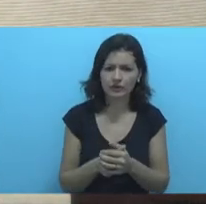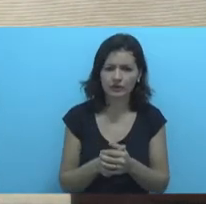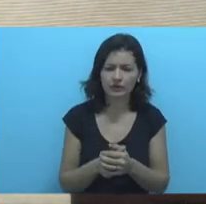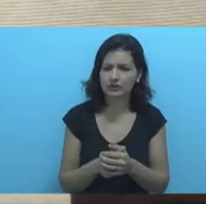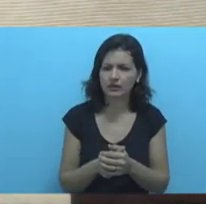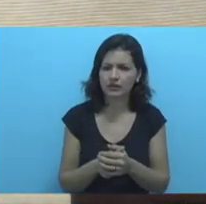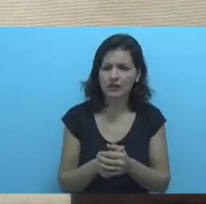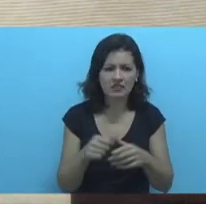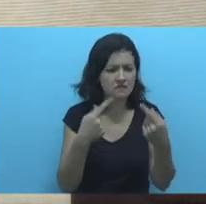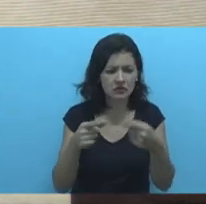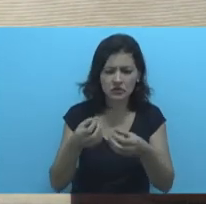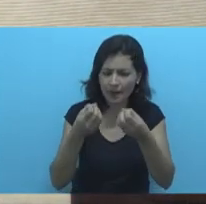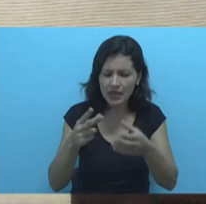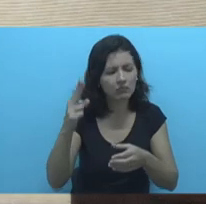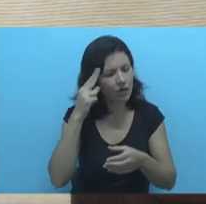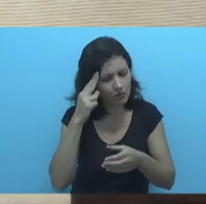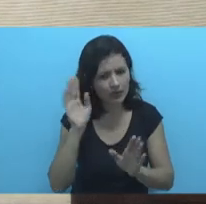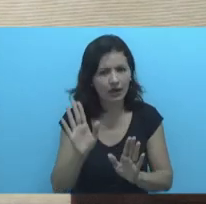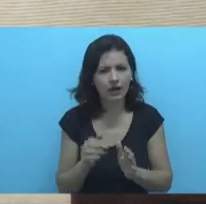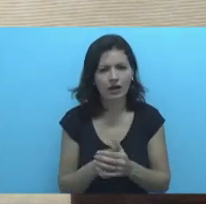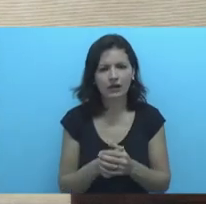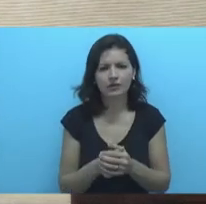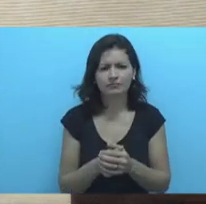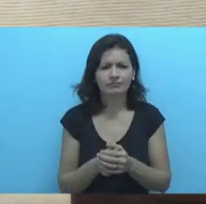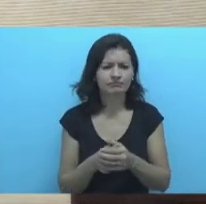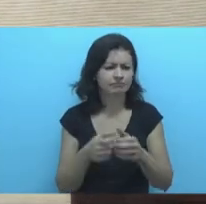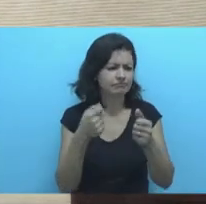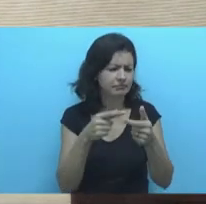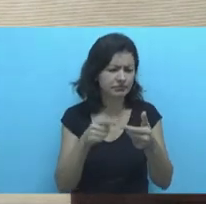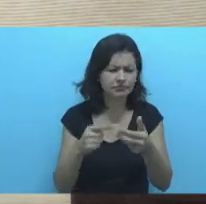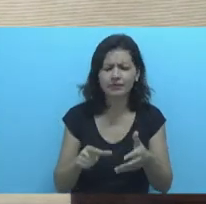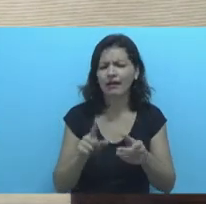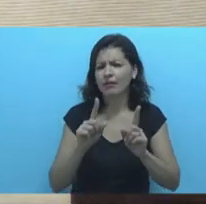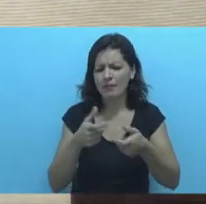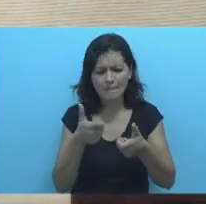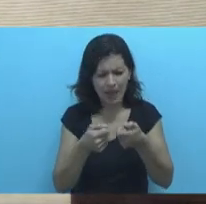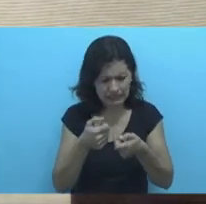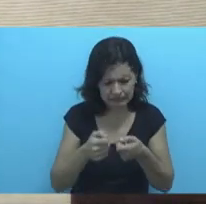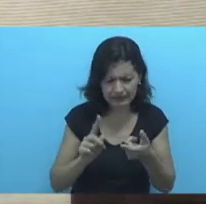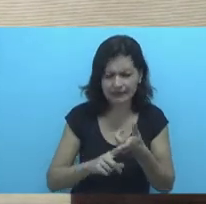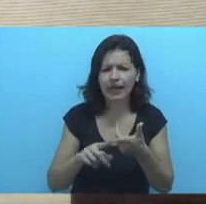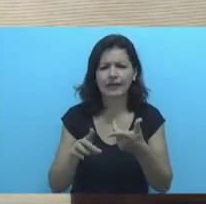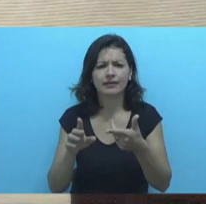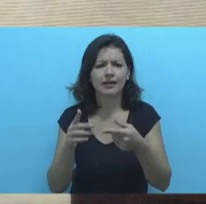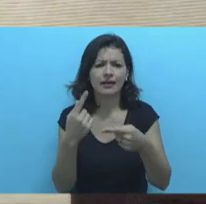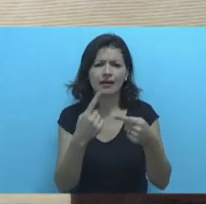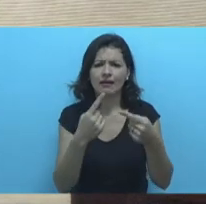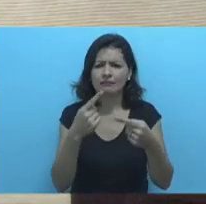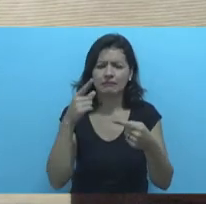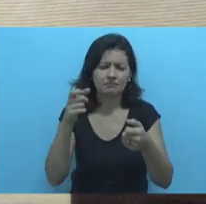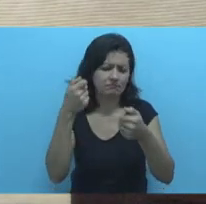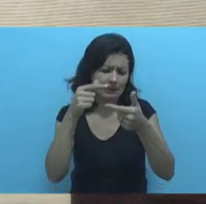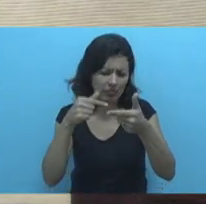lo que correspondía. Entonces, todas estas muestras, todo esto que vimos, todo esto que se dijo acá, las características de